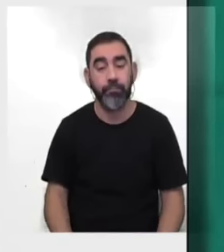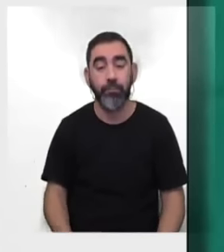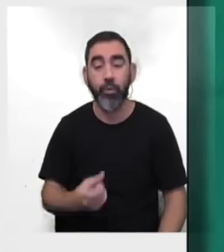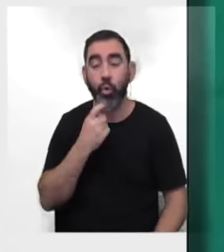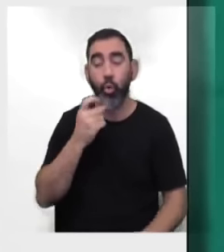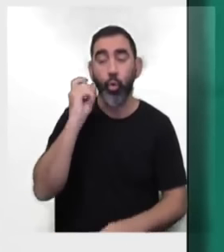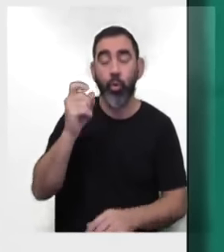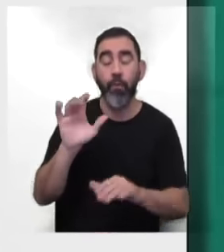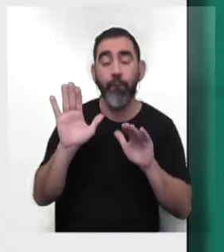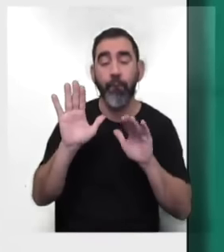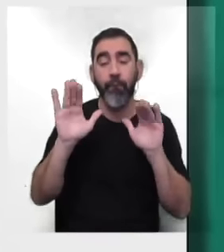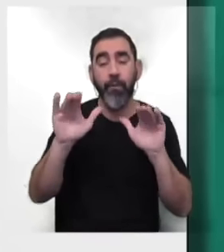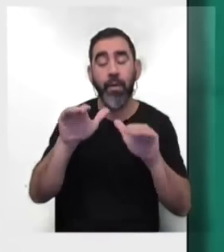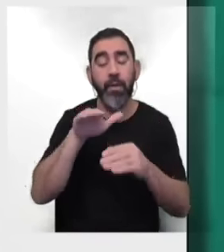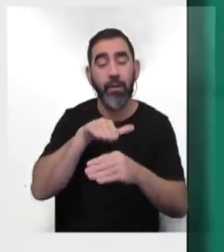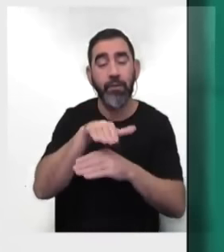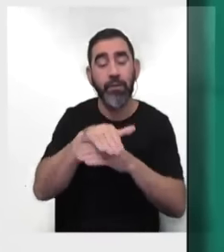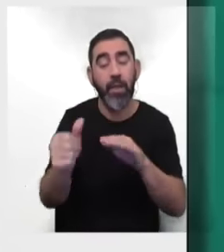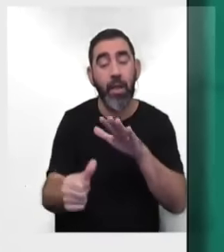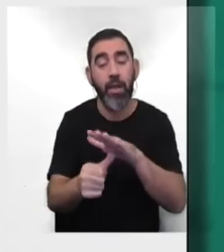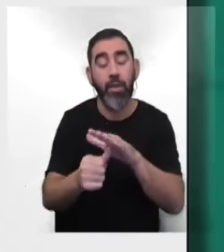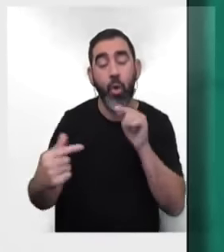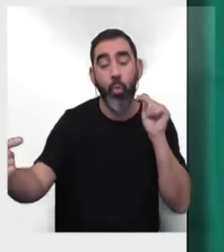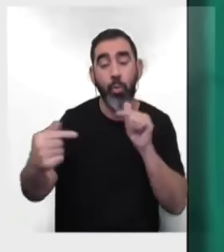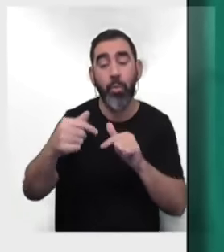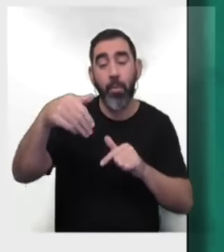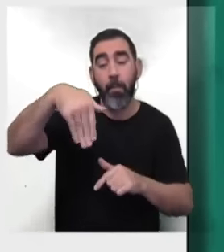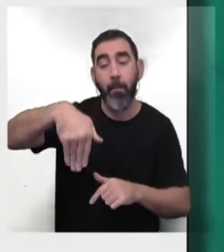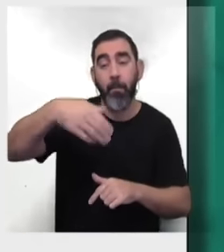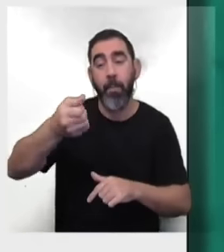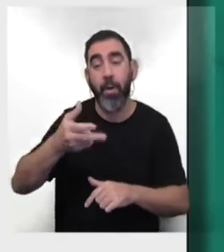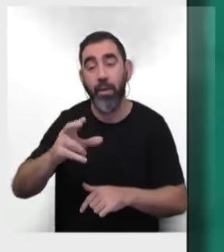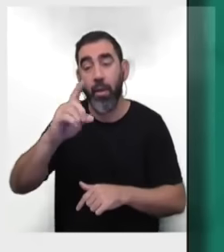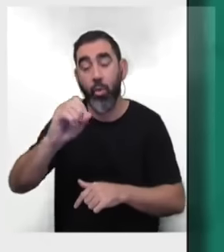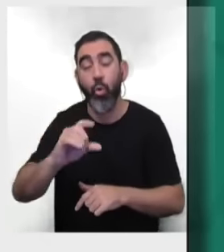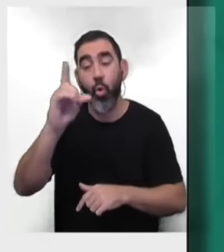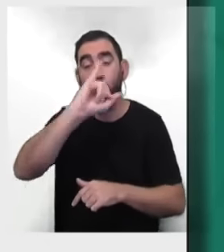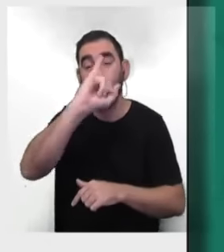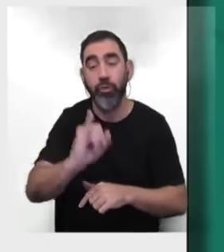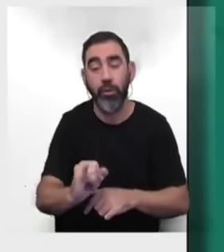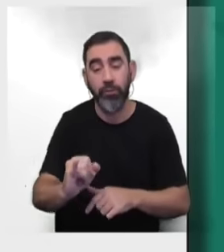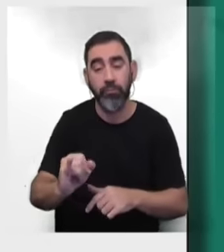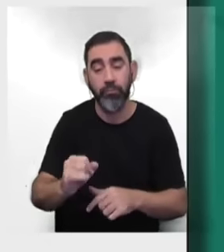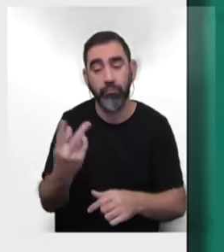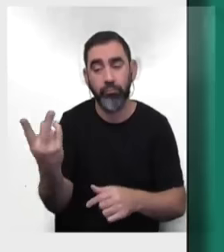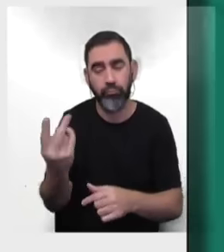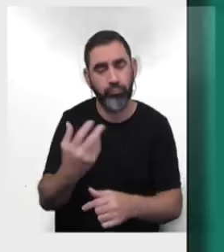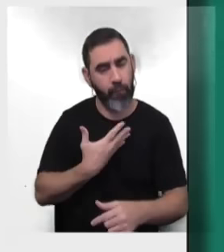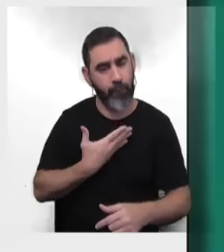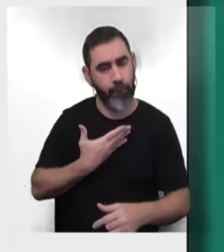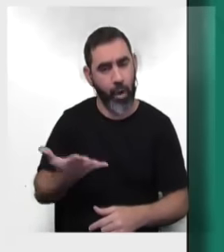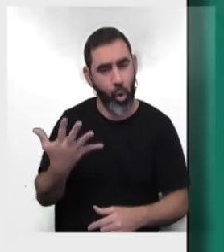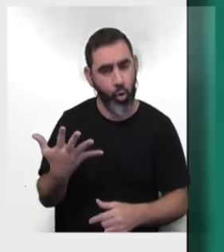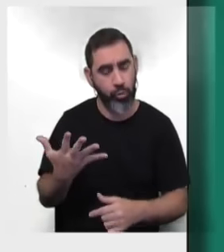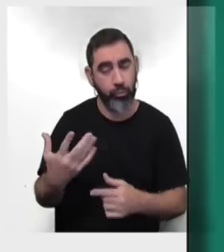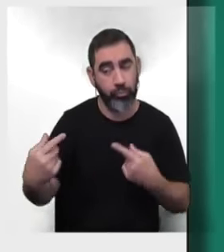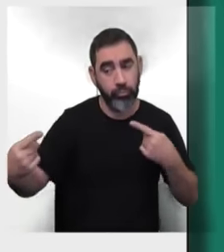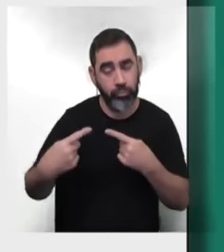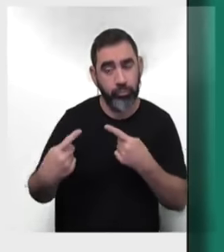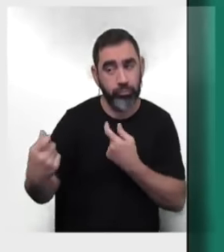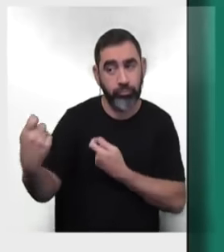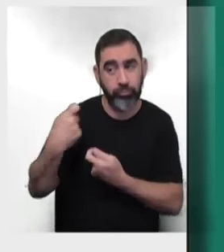Colorado saluda a los líderes opositores María Corina Machado y Edmundo González quienes han actuado con valentía ante el atropello